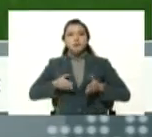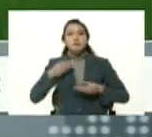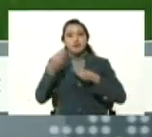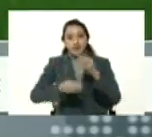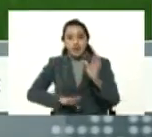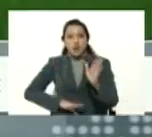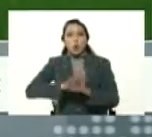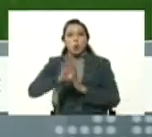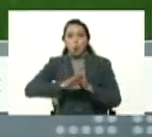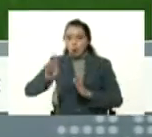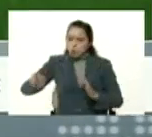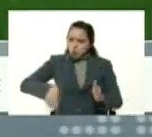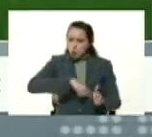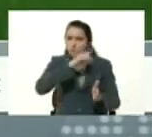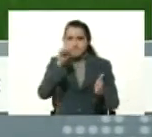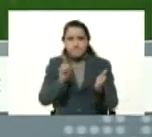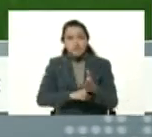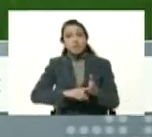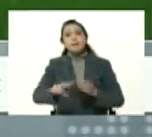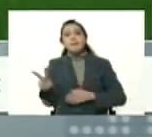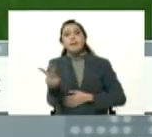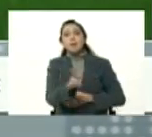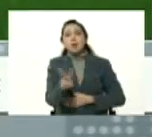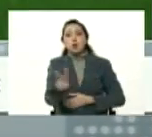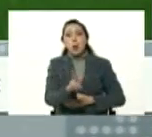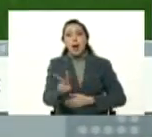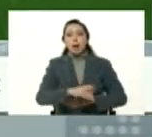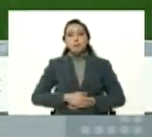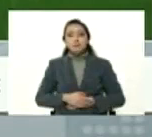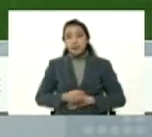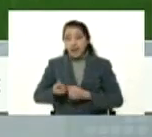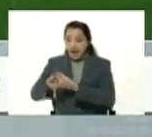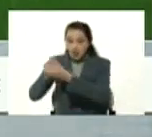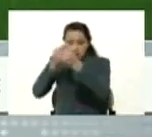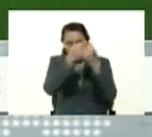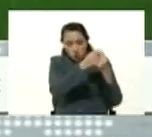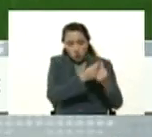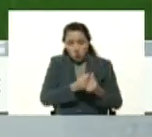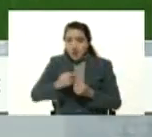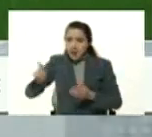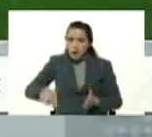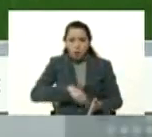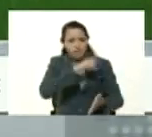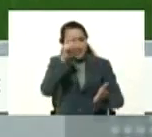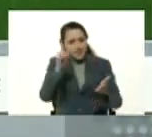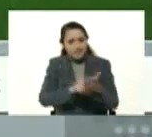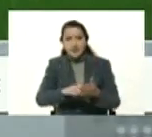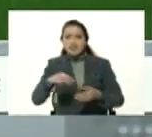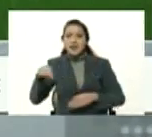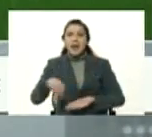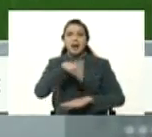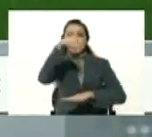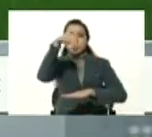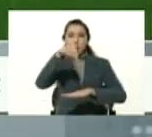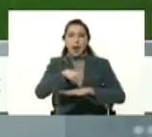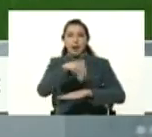Producción 100% nacional. Economía 100% nacional.